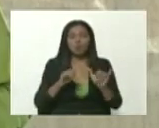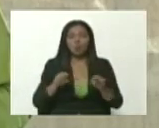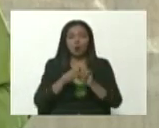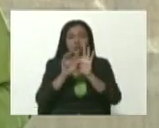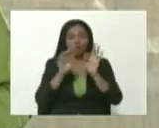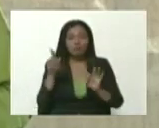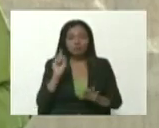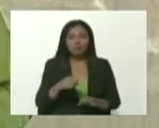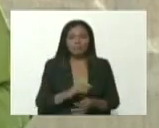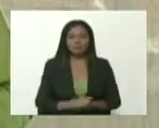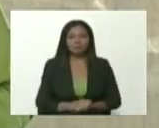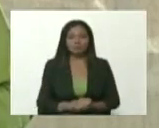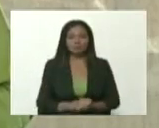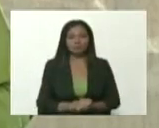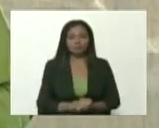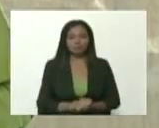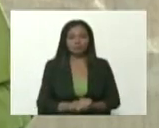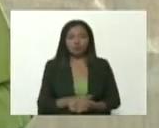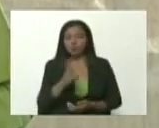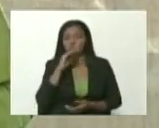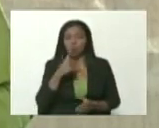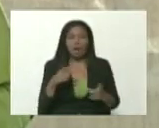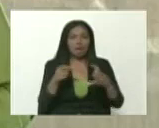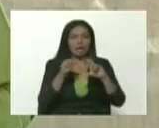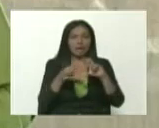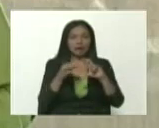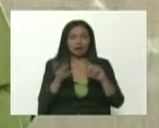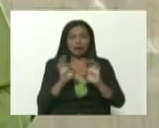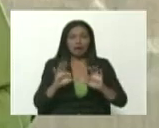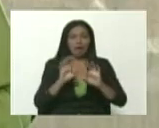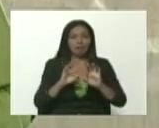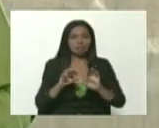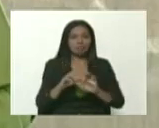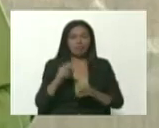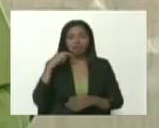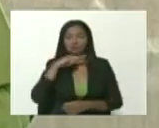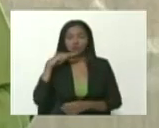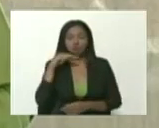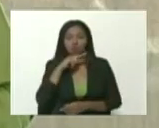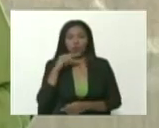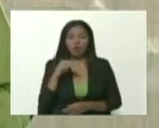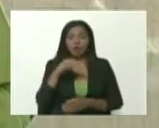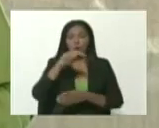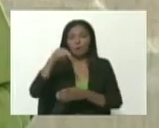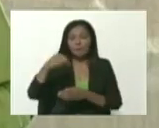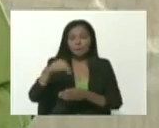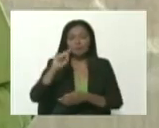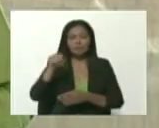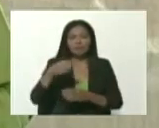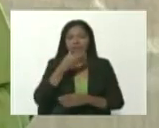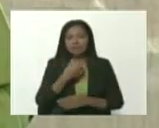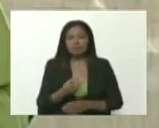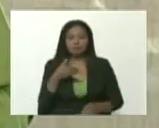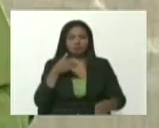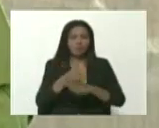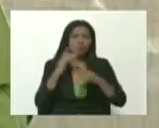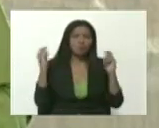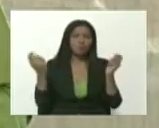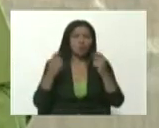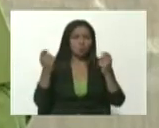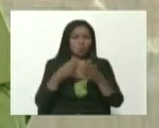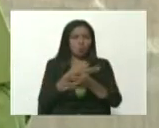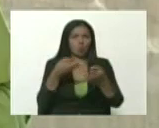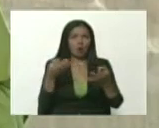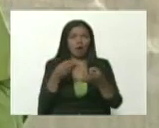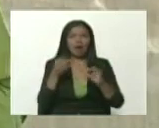de Venezuela y no tenga su carnet, en el mes de octubre, noviembre y diciembre vamos a grandes jornadas